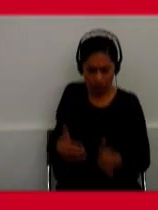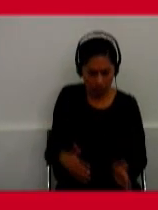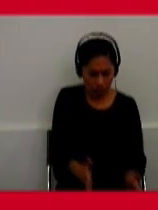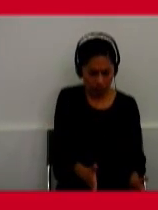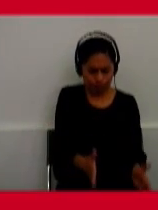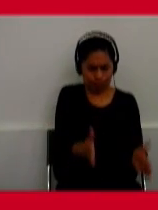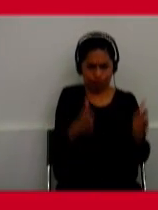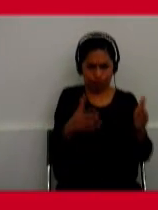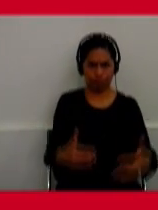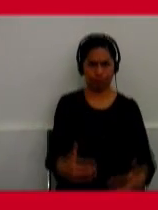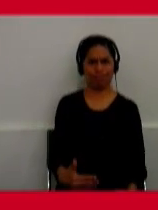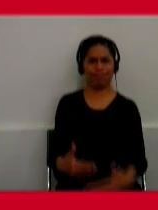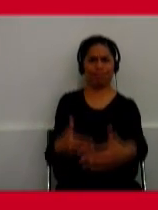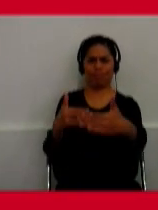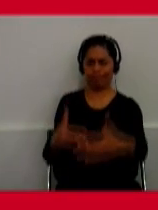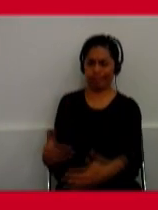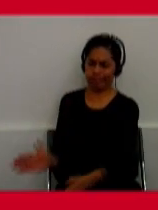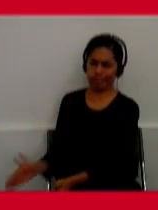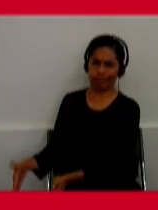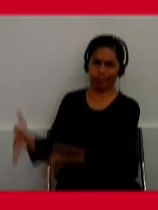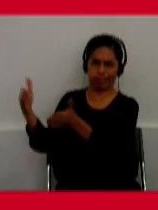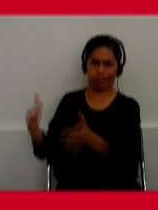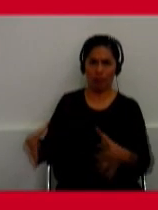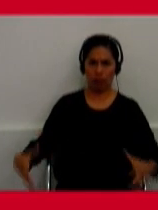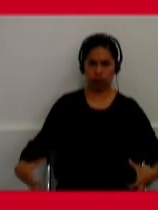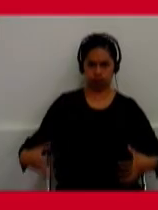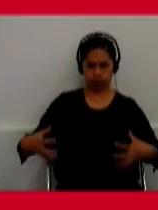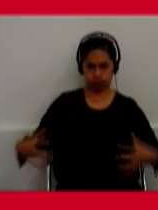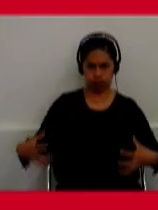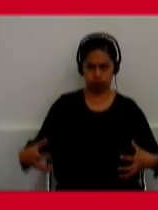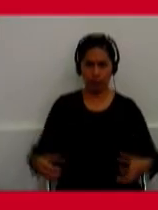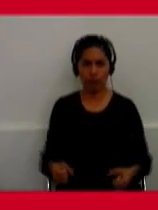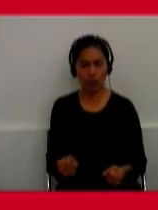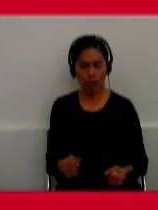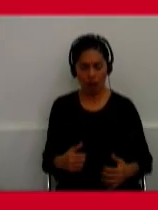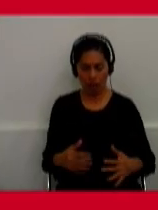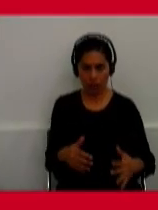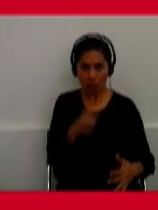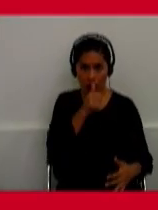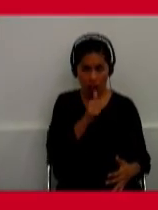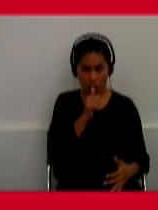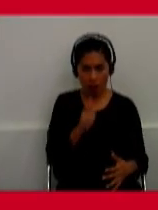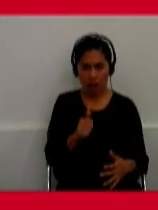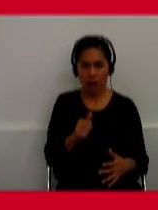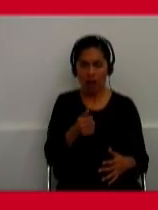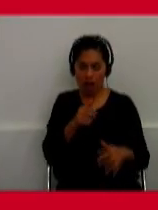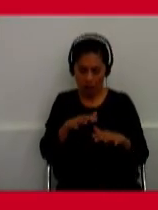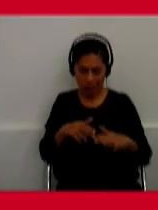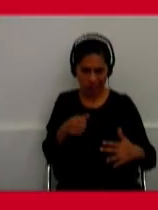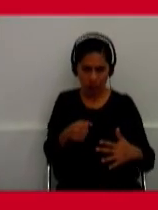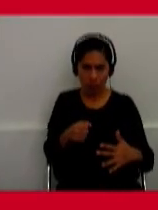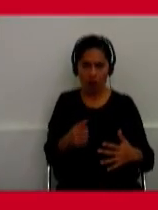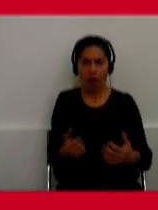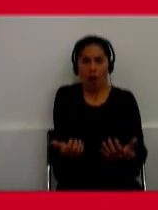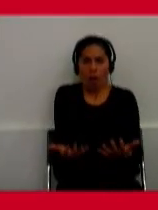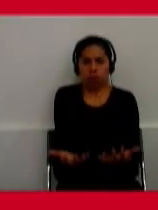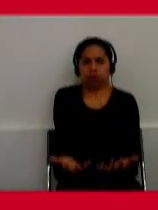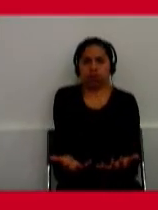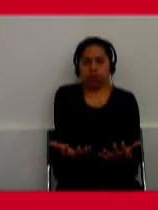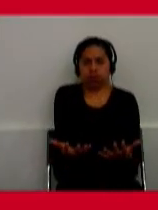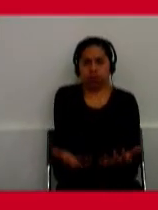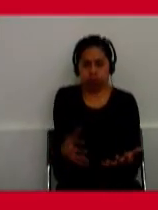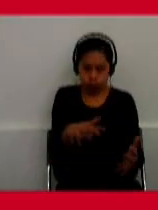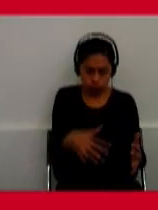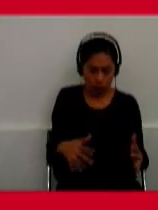los relaves filtrados, en este caso, estamos buscando entre 14 y 16% de humedad, la alimentación al filtro